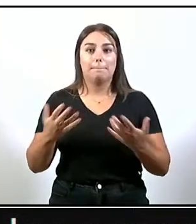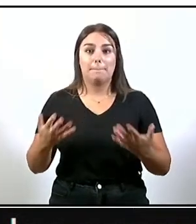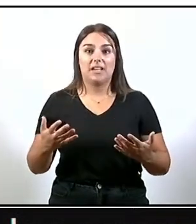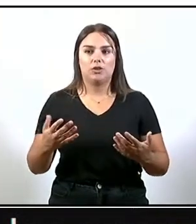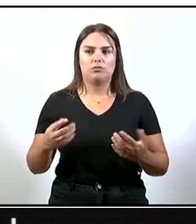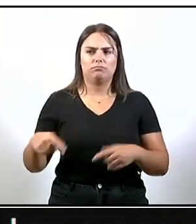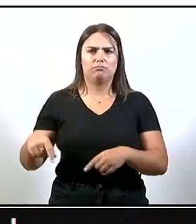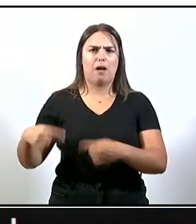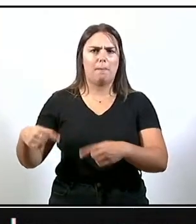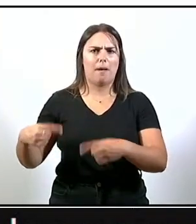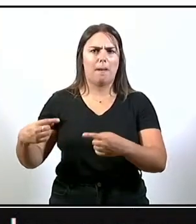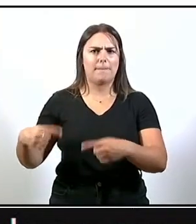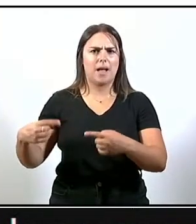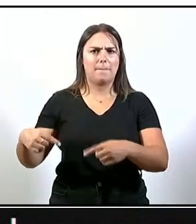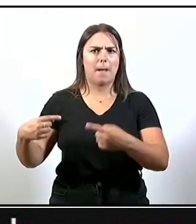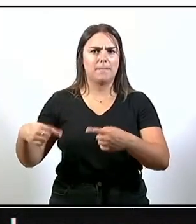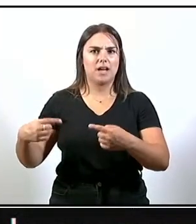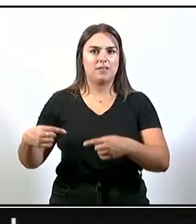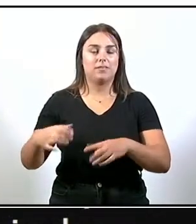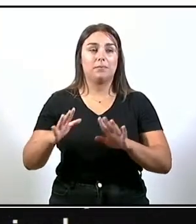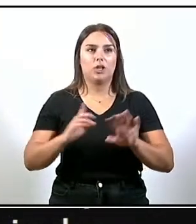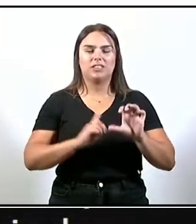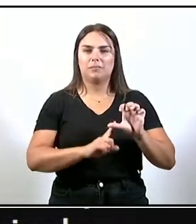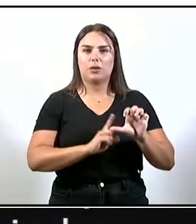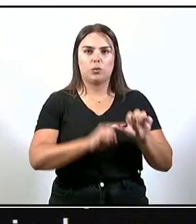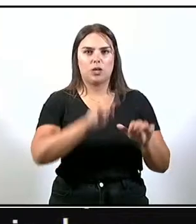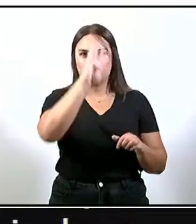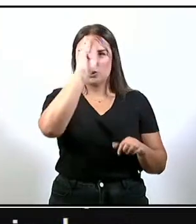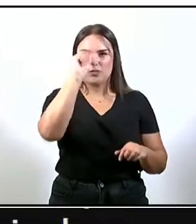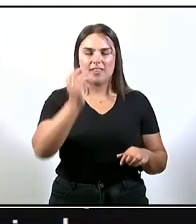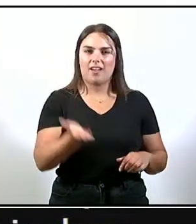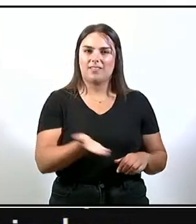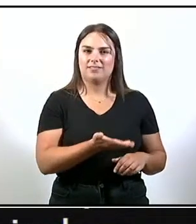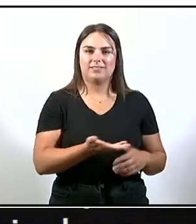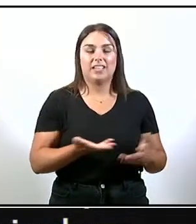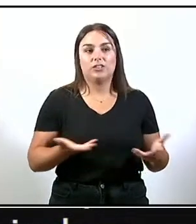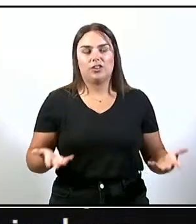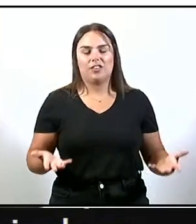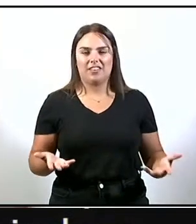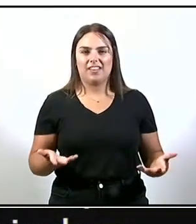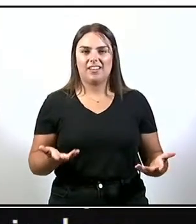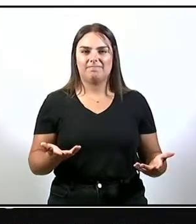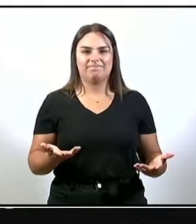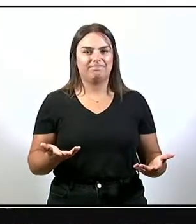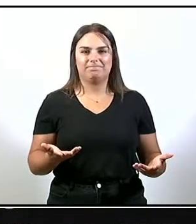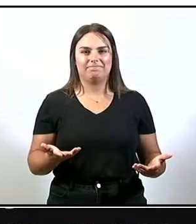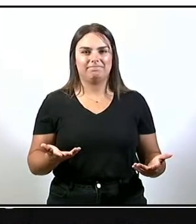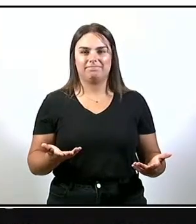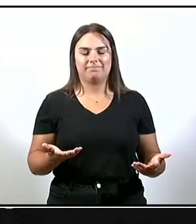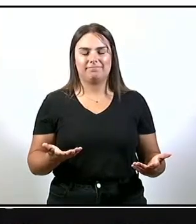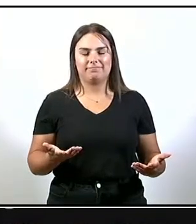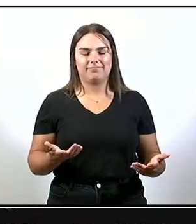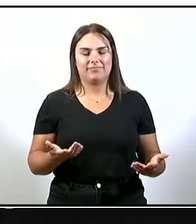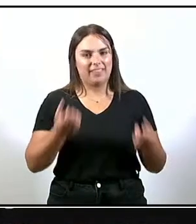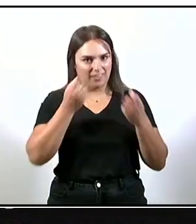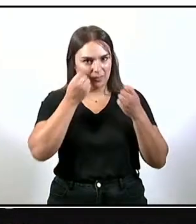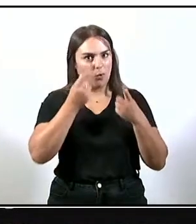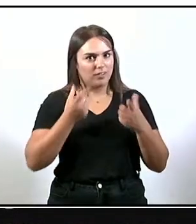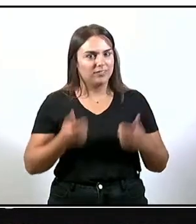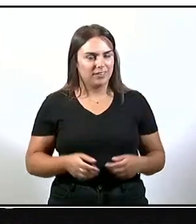son de Extremadura. Y eso es lo que explica todo lo que está ocurriendo. No nos engañemos, ¿eh? No nos engañemos.